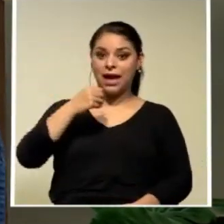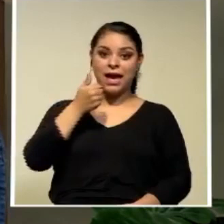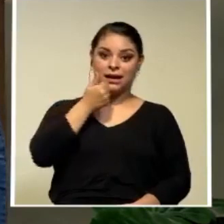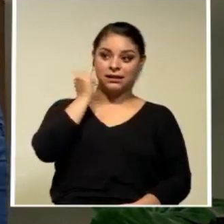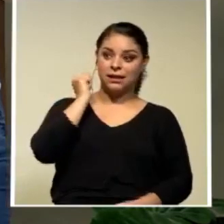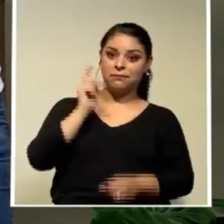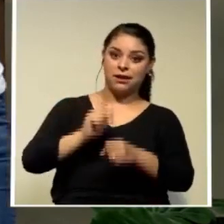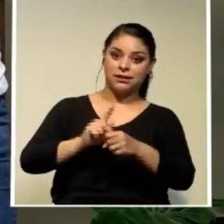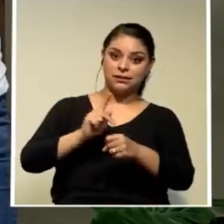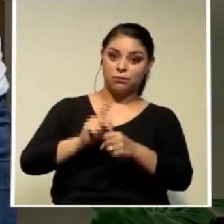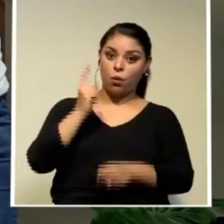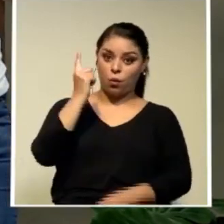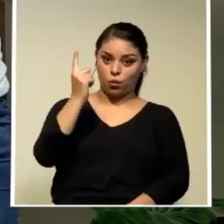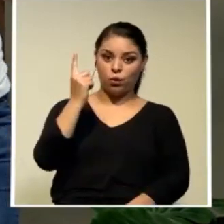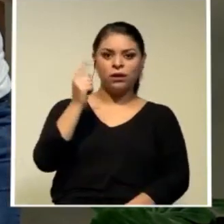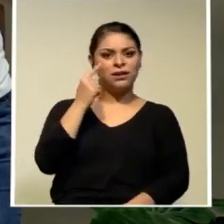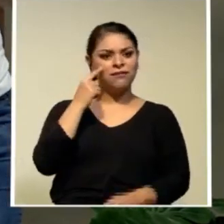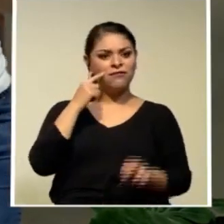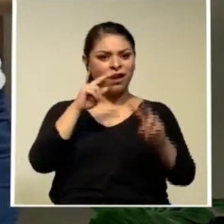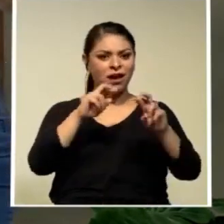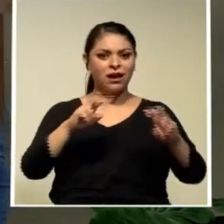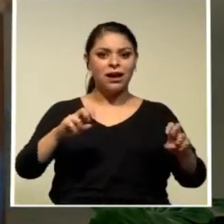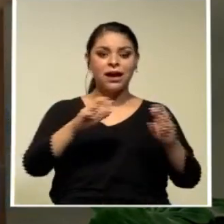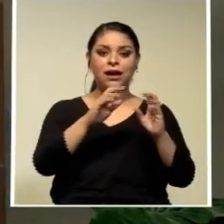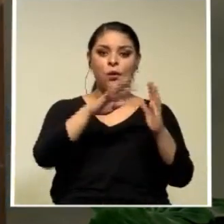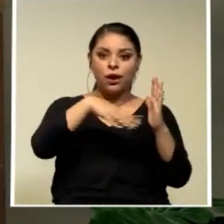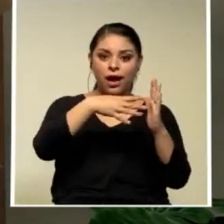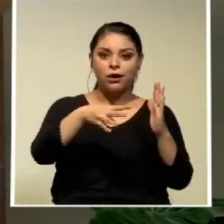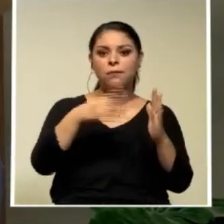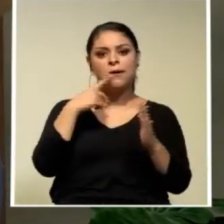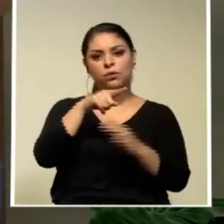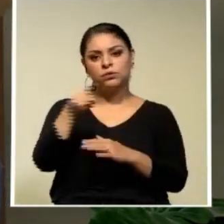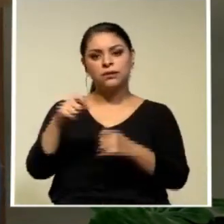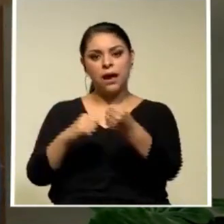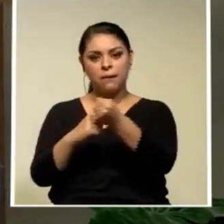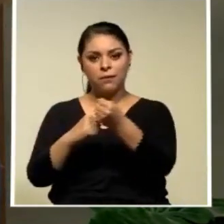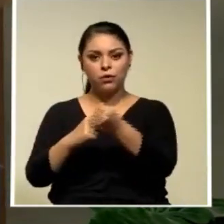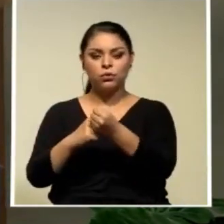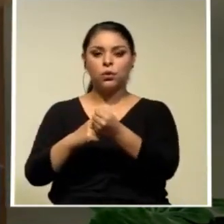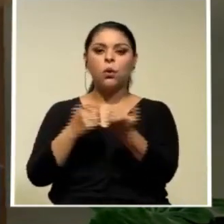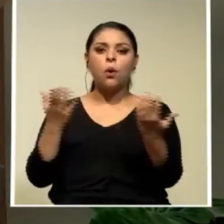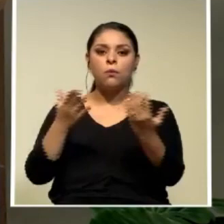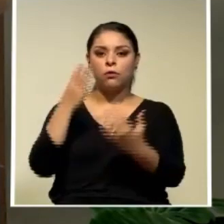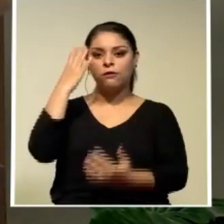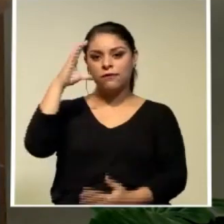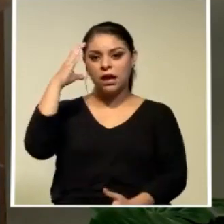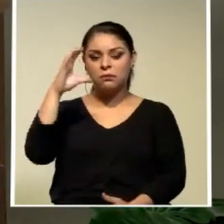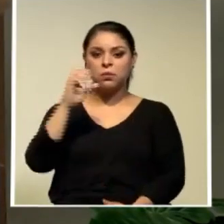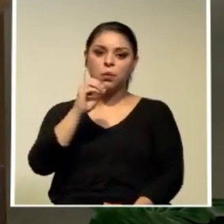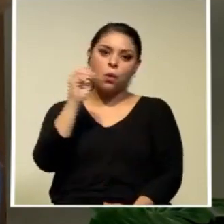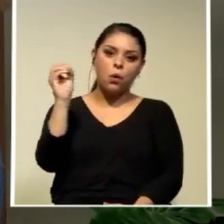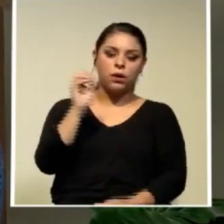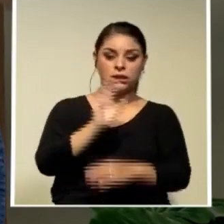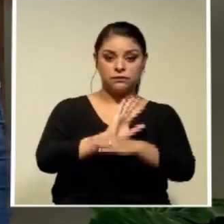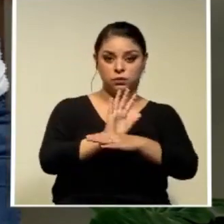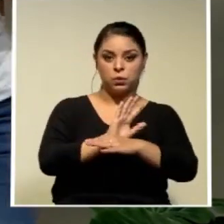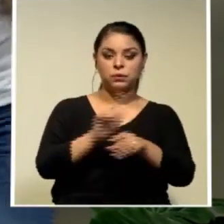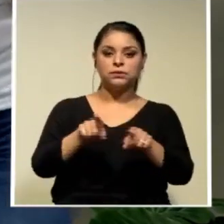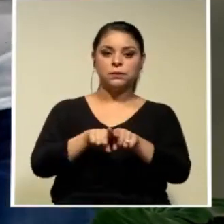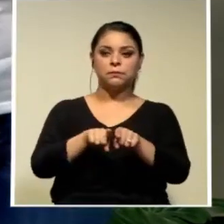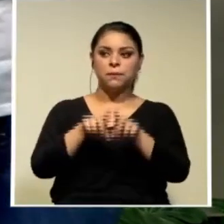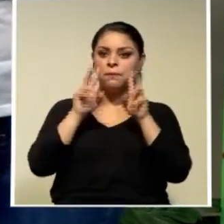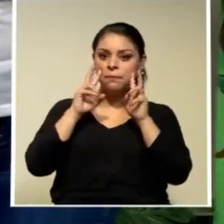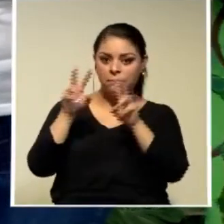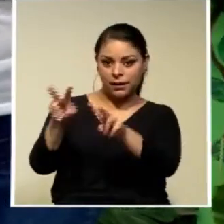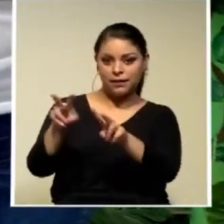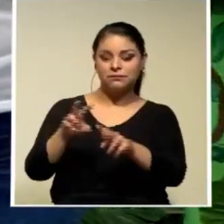les invito a revisar el calendario para que les podamos dar apoyo. Puede ser a través de una página de Facebook o por los medios televisivos también que los podamos